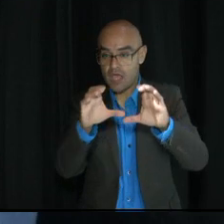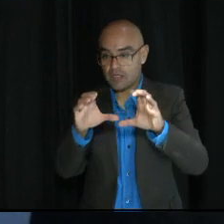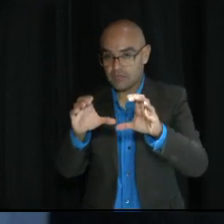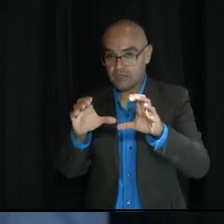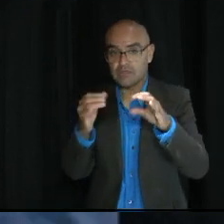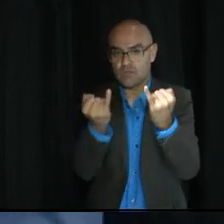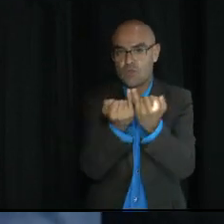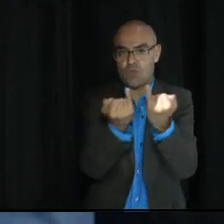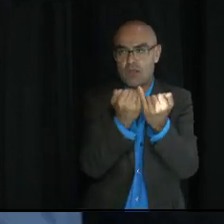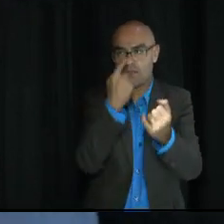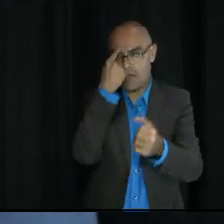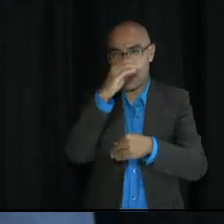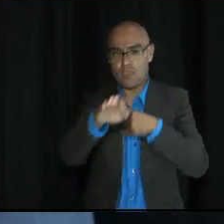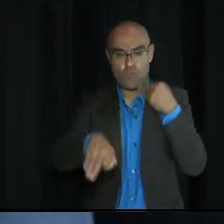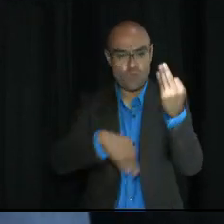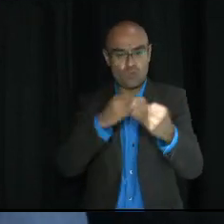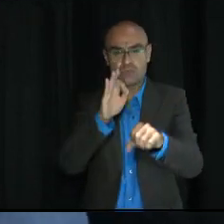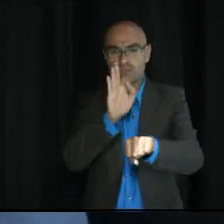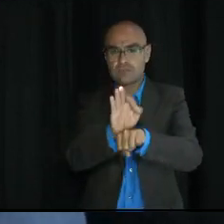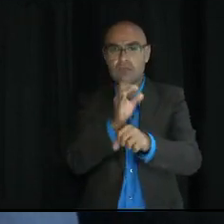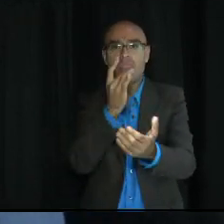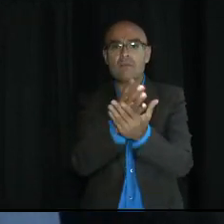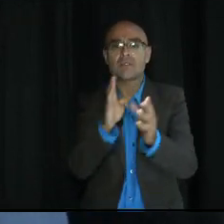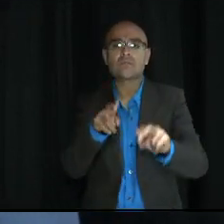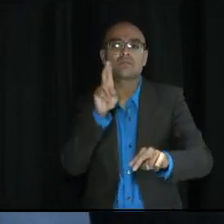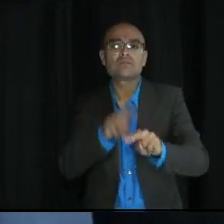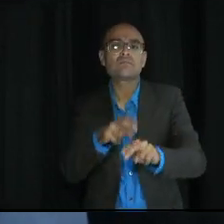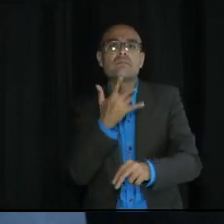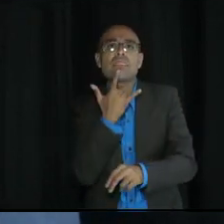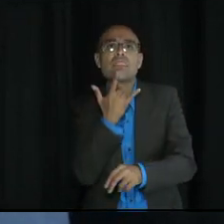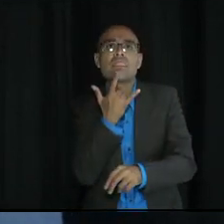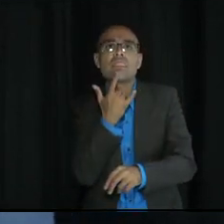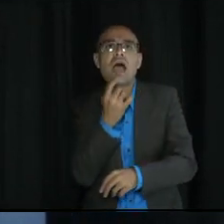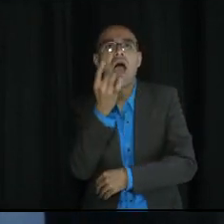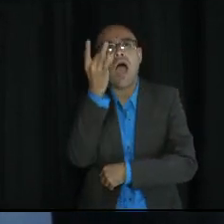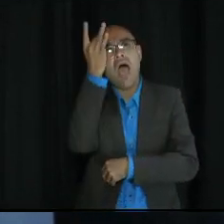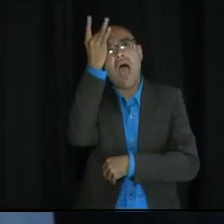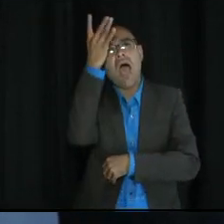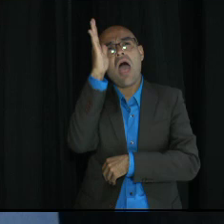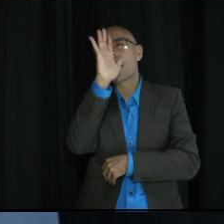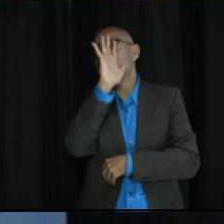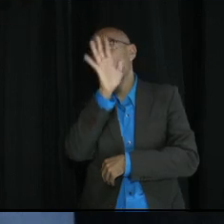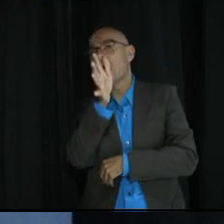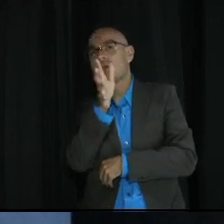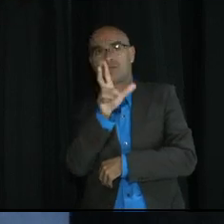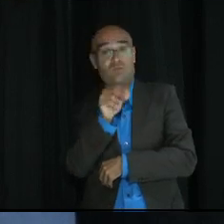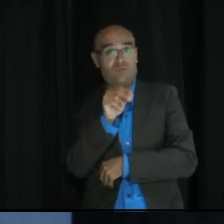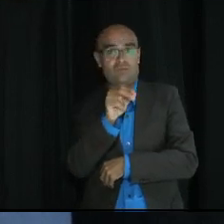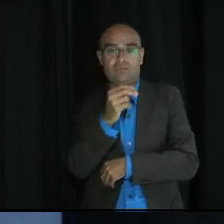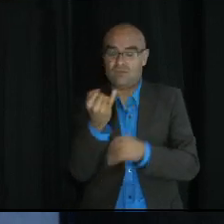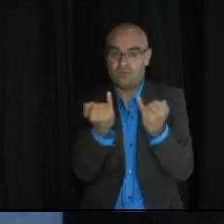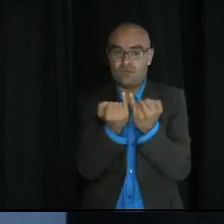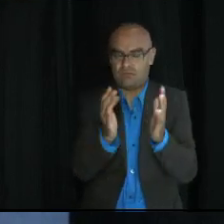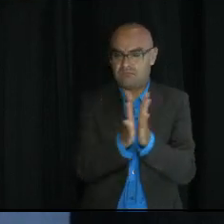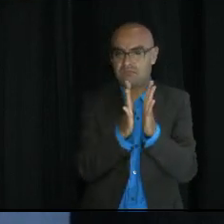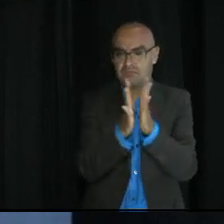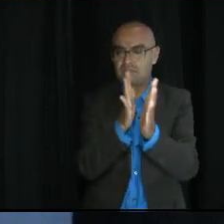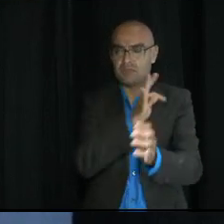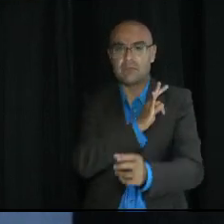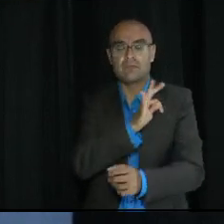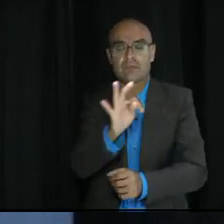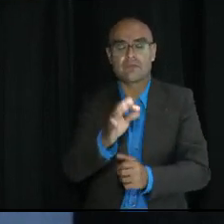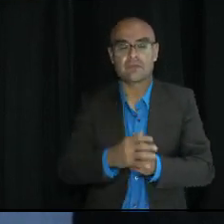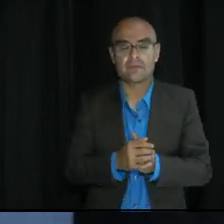más sentarnos a escuchar o esto ya me lo sé, ¿no? Todos somos participativos, por favor.